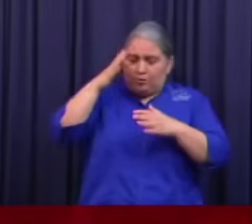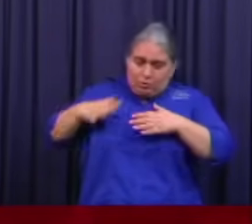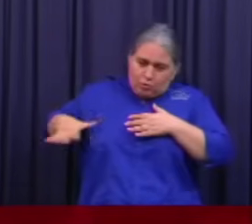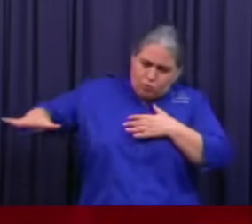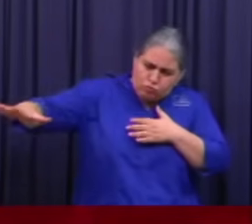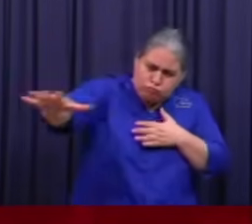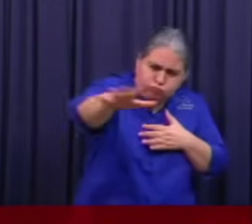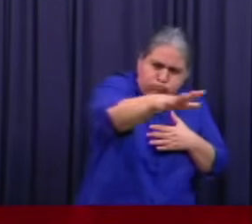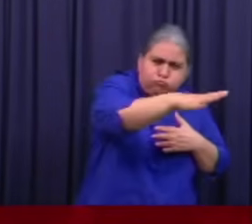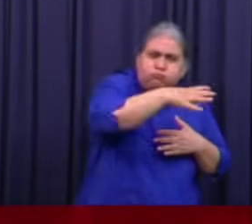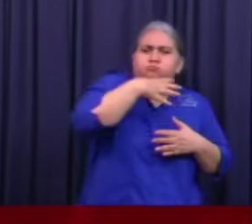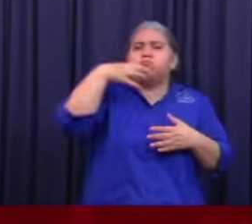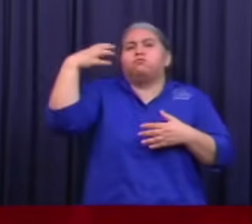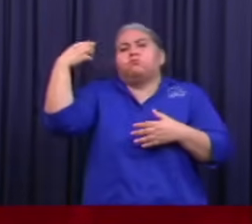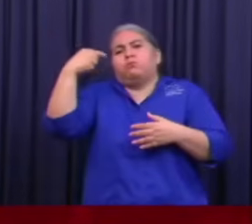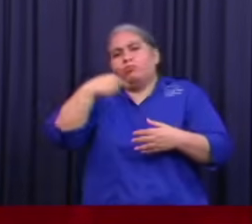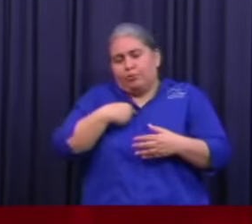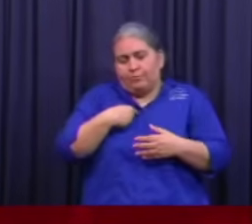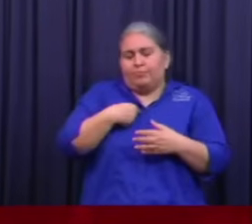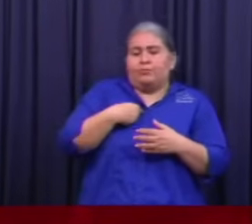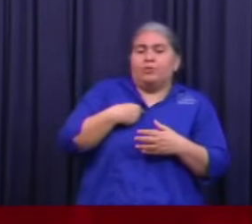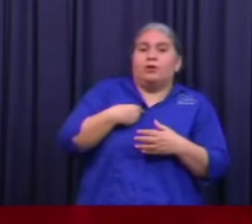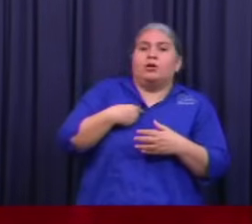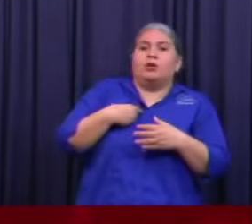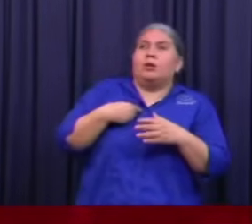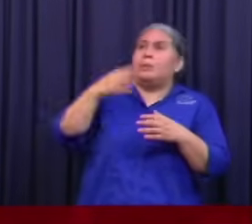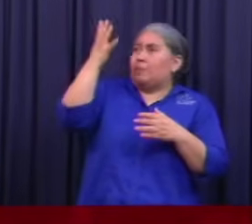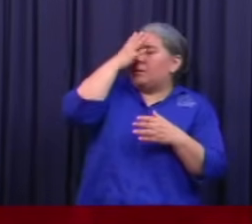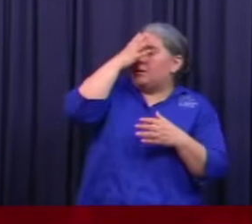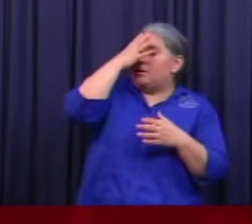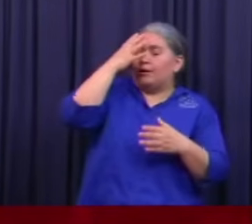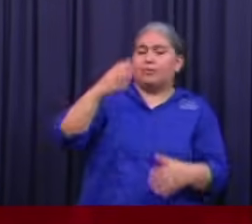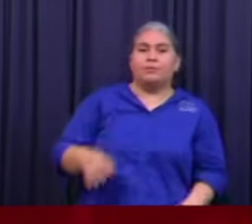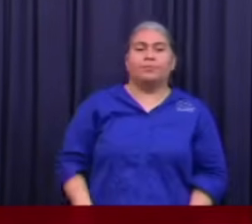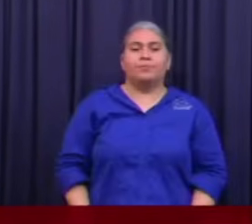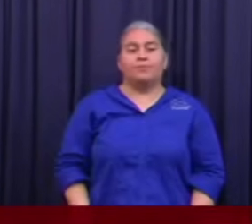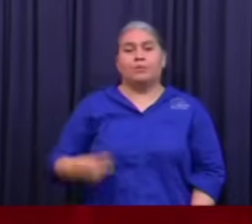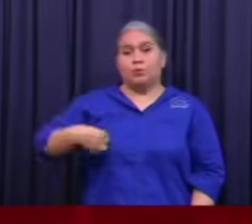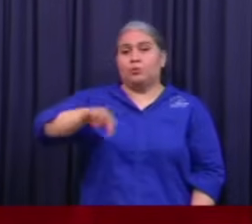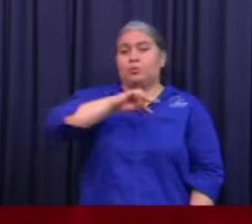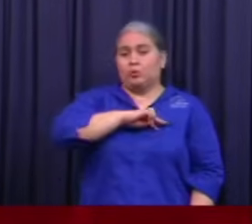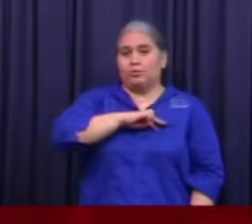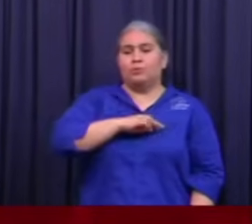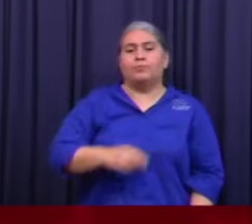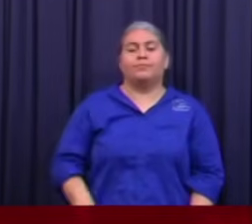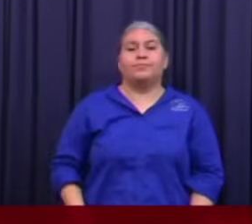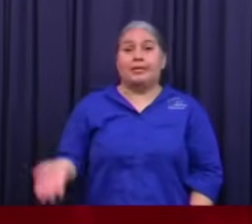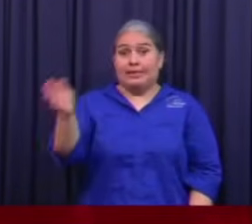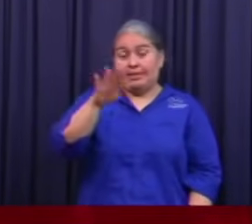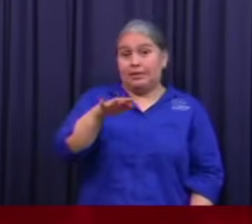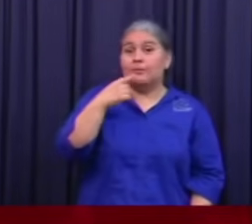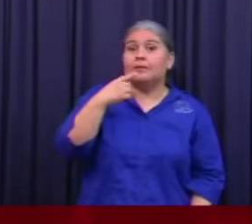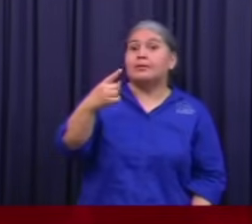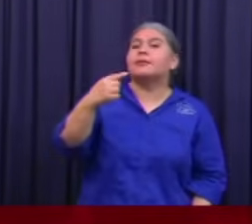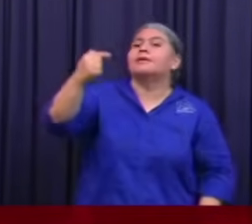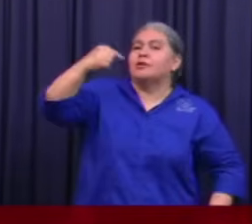también hemos cometido contra ti y después Afirma Sí